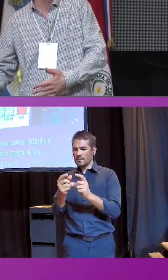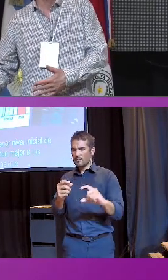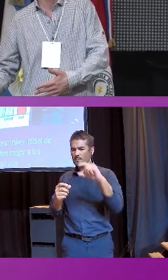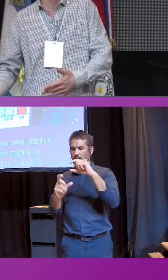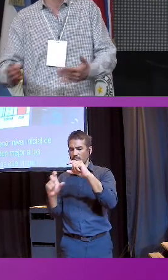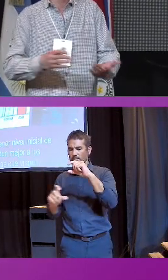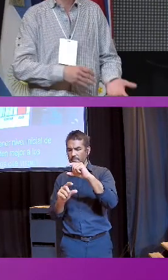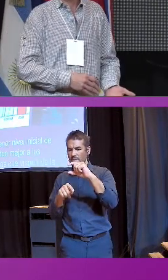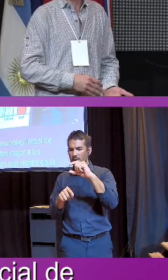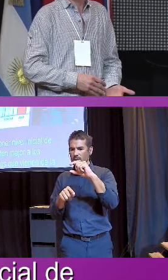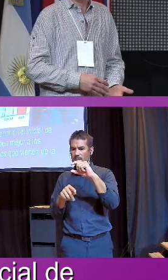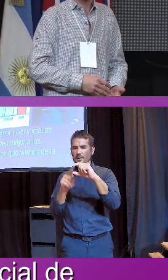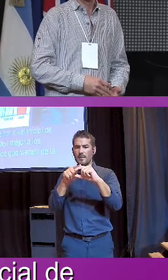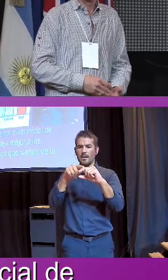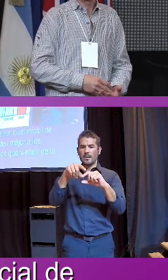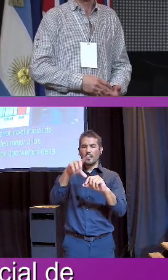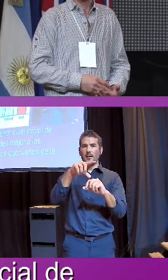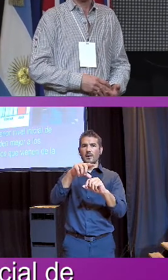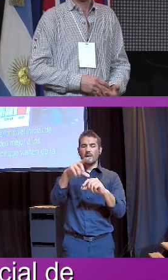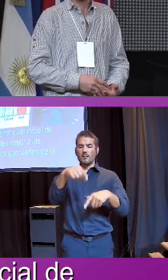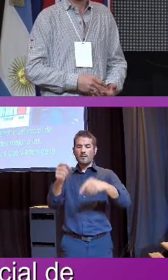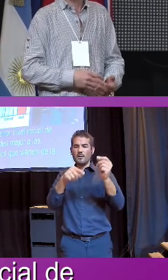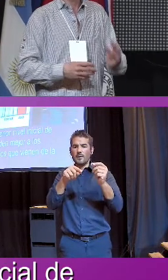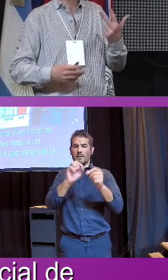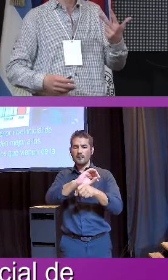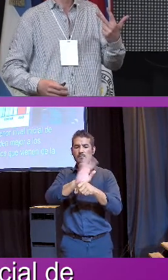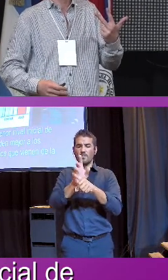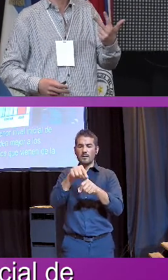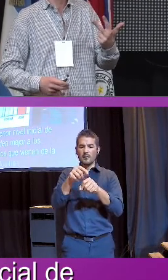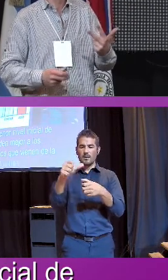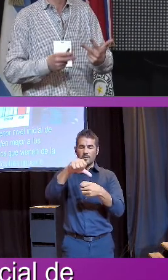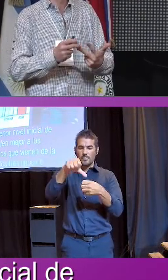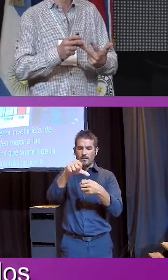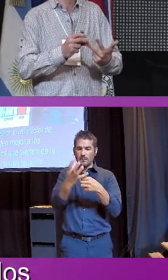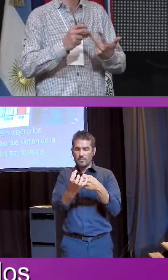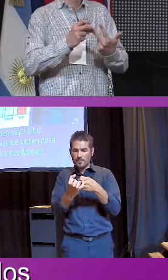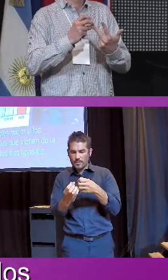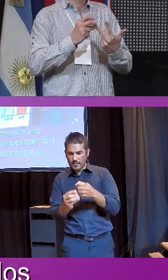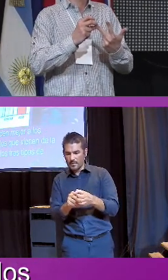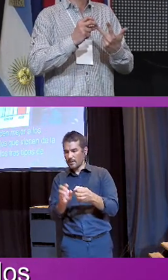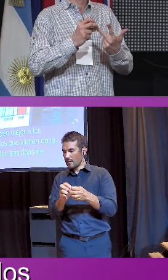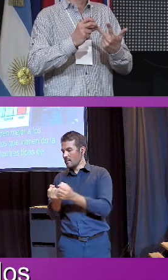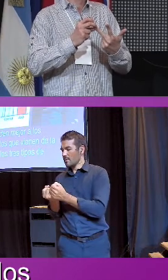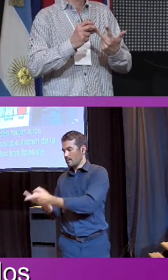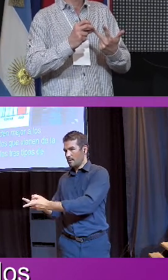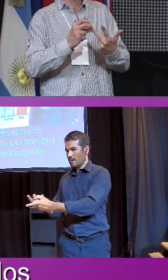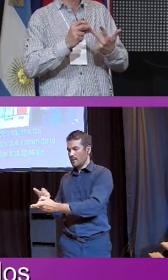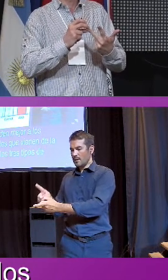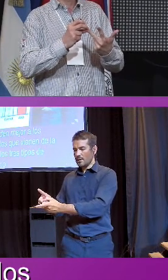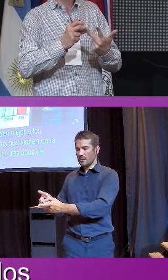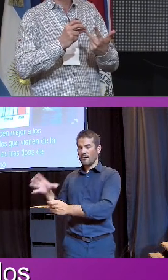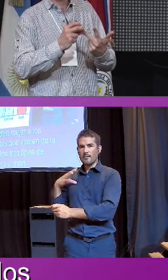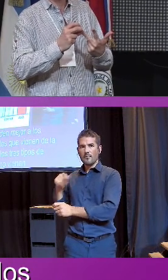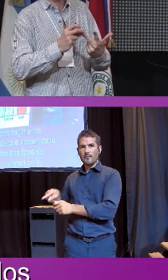vienen de la planta o los sintéticos? ¿Sí? Esos son los tres tipos de cannabinoides que hay. Los endógenos, que ya no vienen